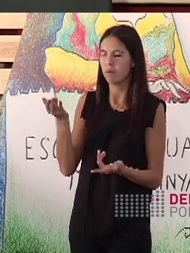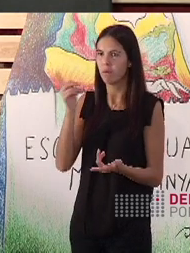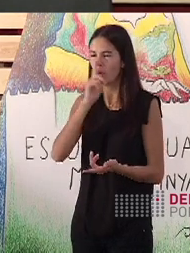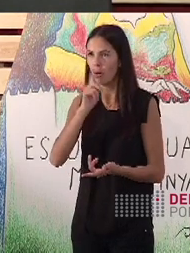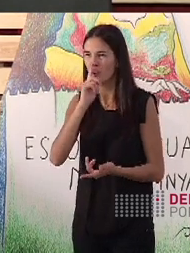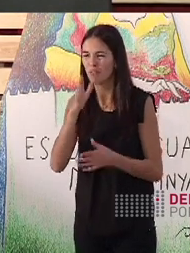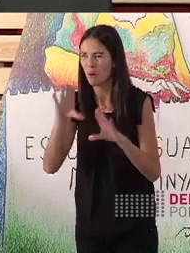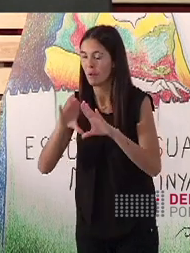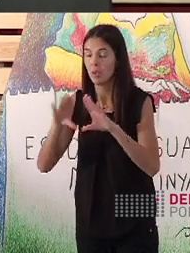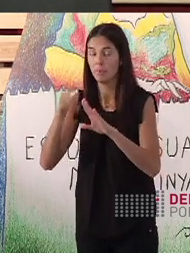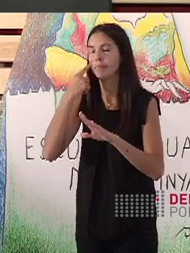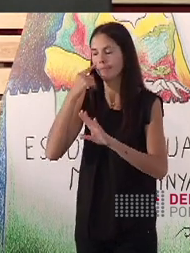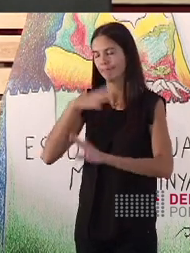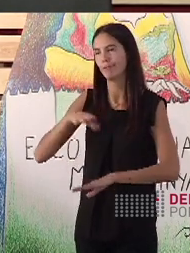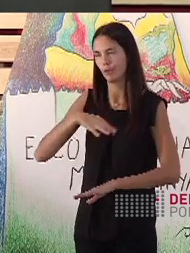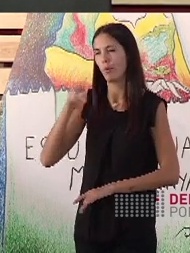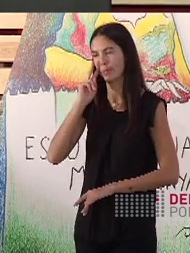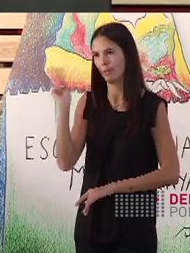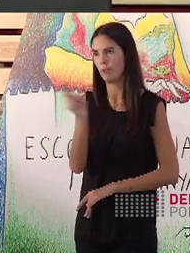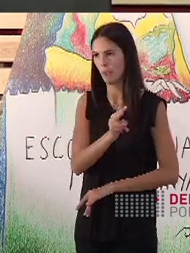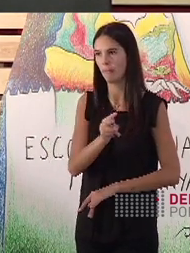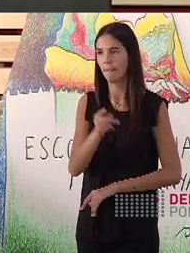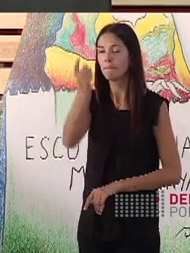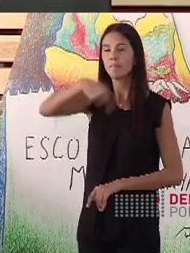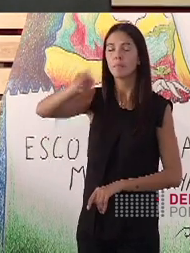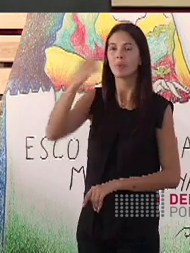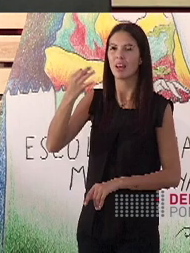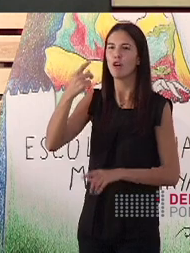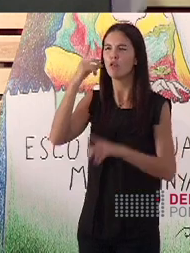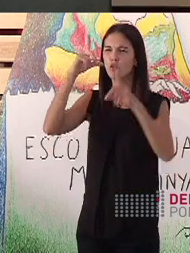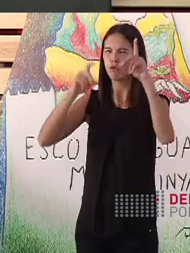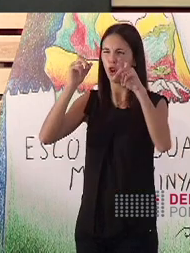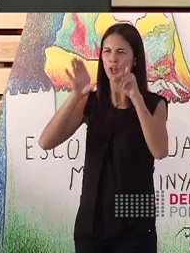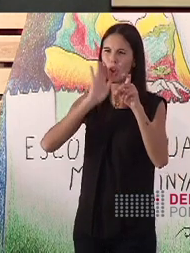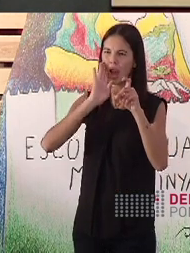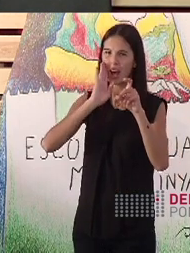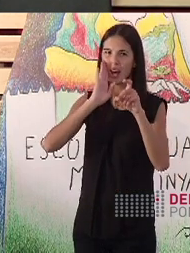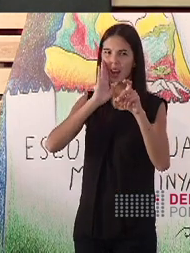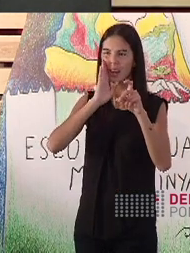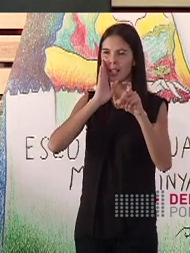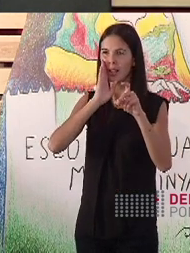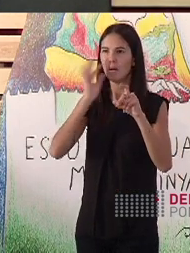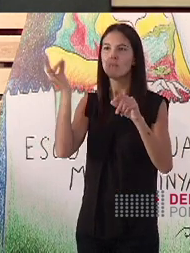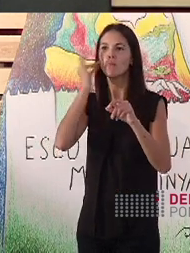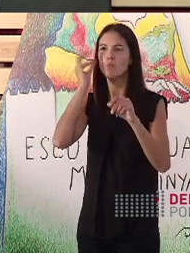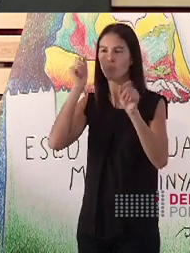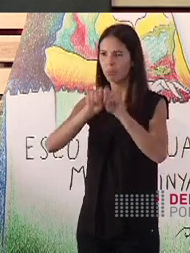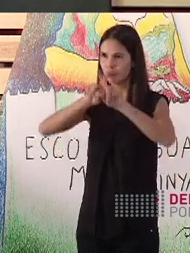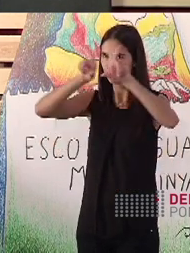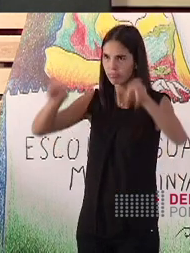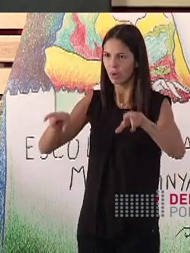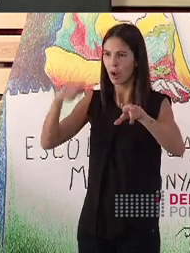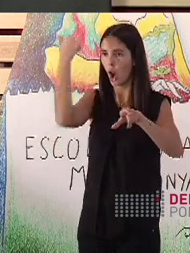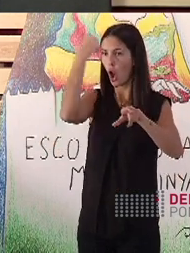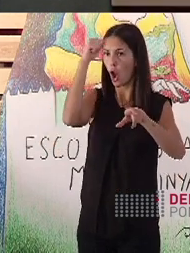es... O sea, por favor. Vamos a verlo. O sea, tener en la cabeza, ¿vale?, la foto que os hemos puesto antes del origen del mundo, de la mujer abierta de piernas y 40.000